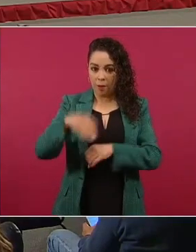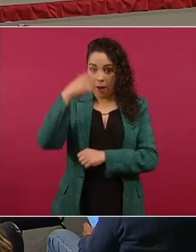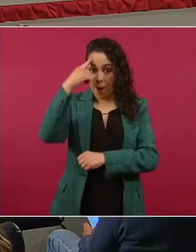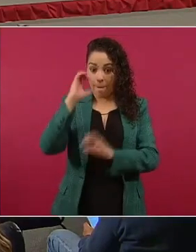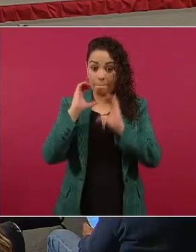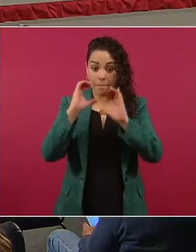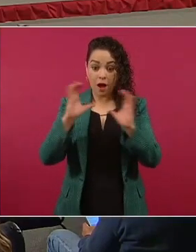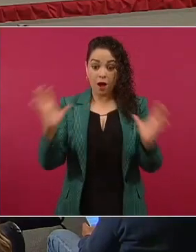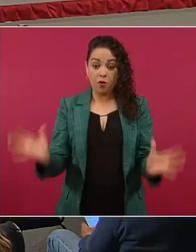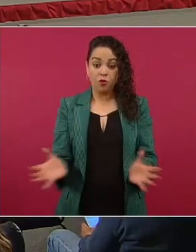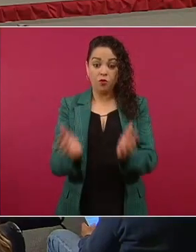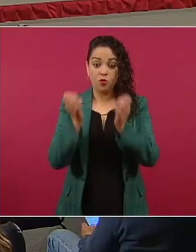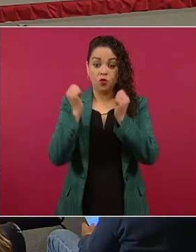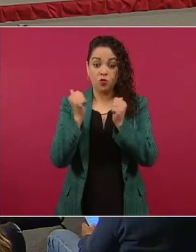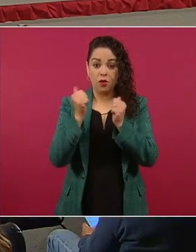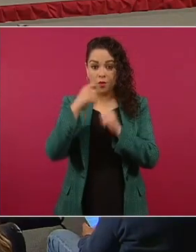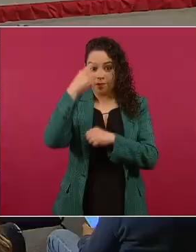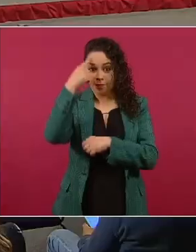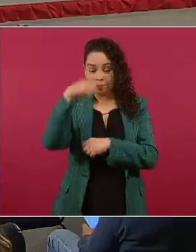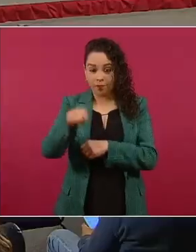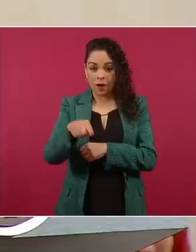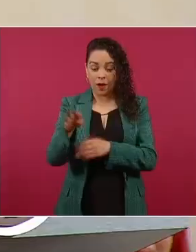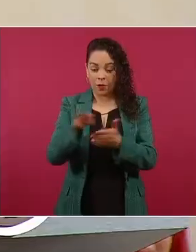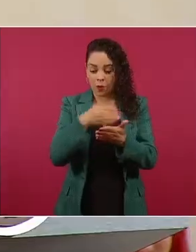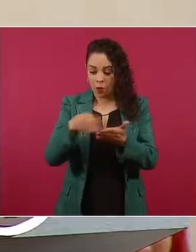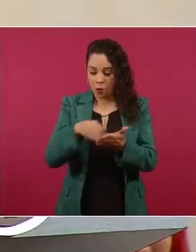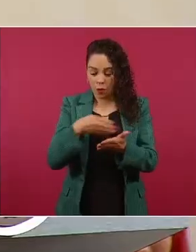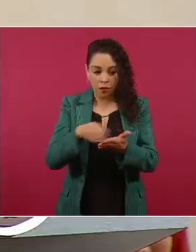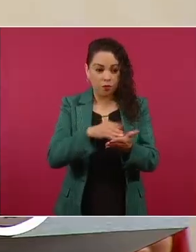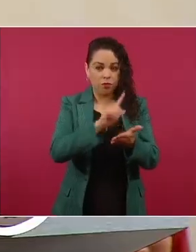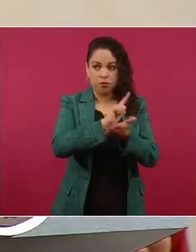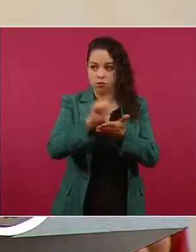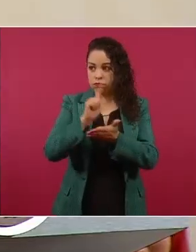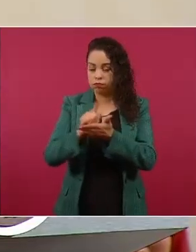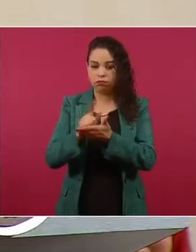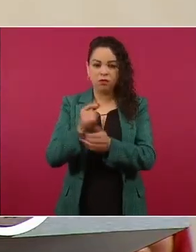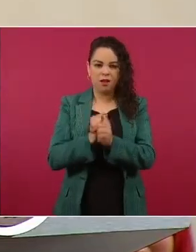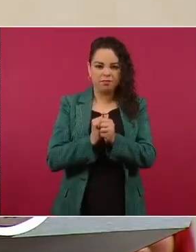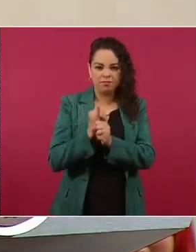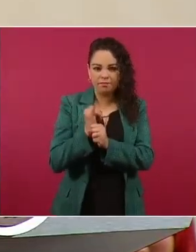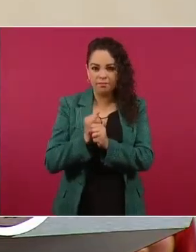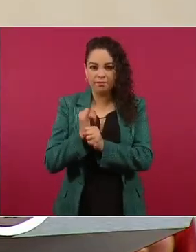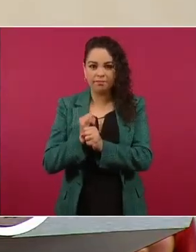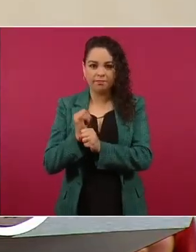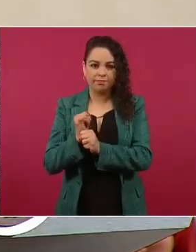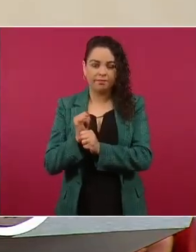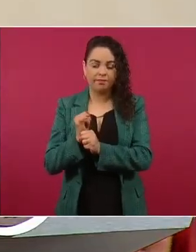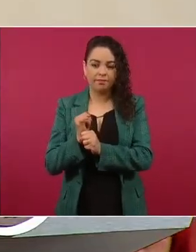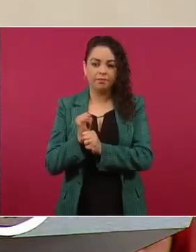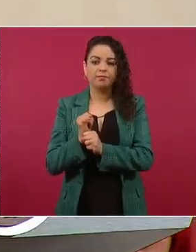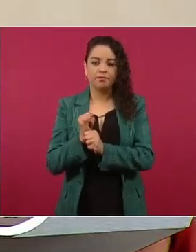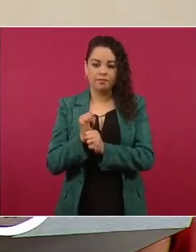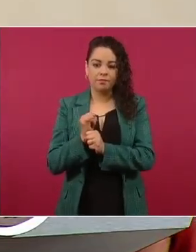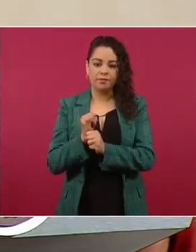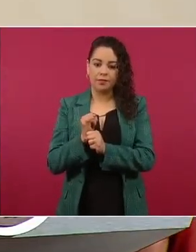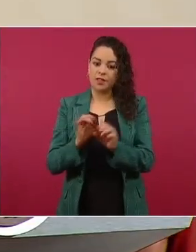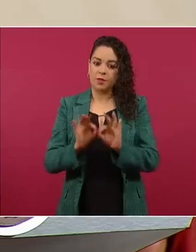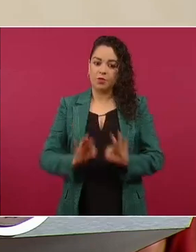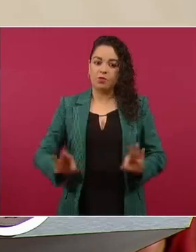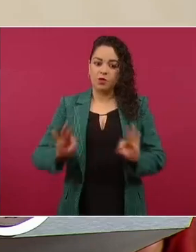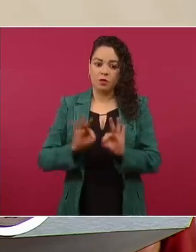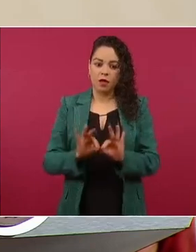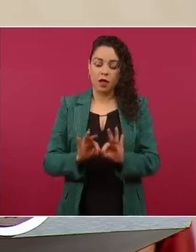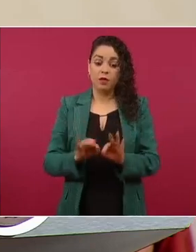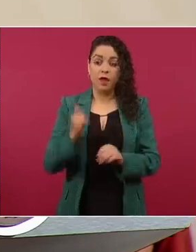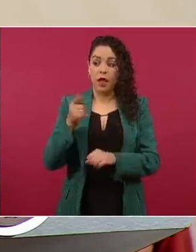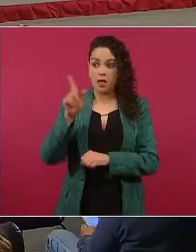patrimonio arqueológico de su país y, por supuesto, en una actividad que, aún siendo egresados